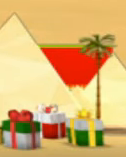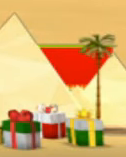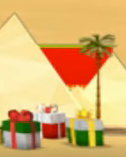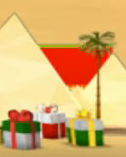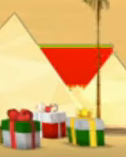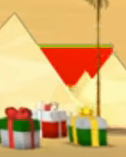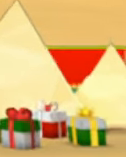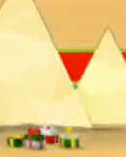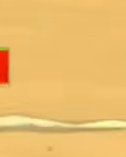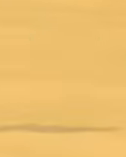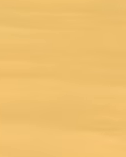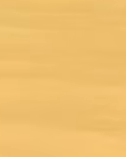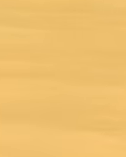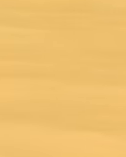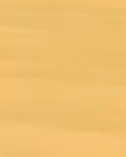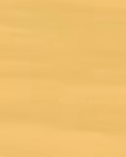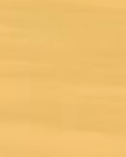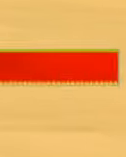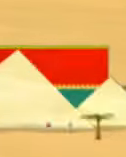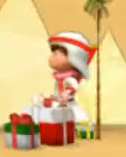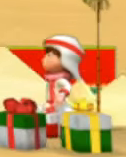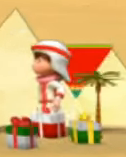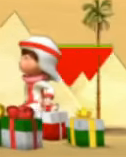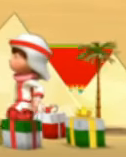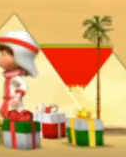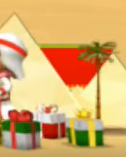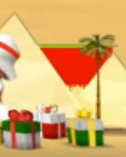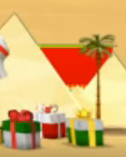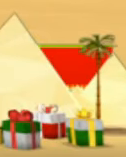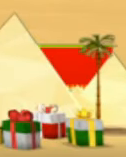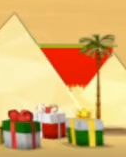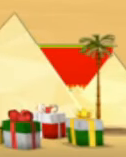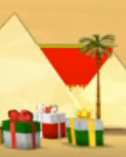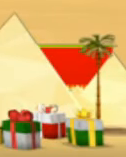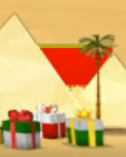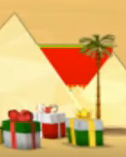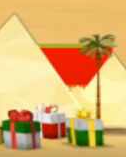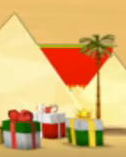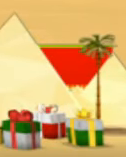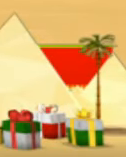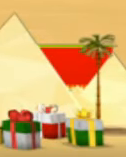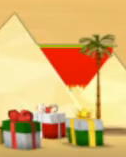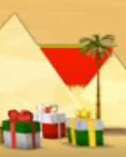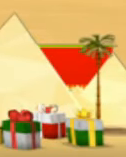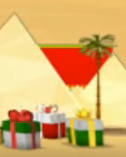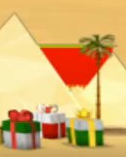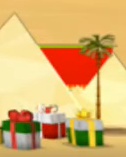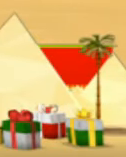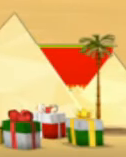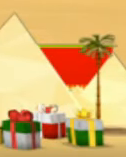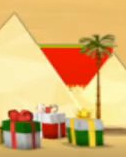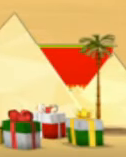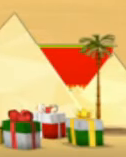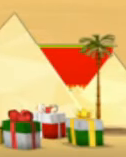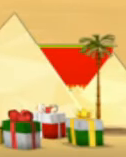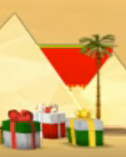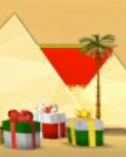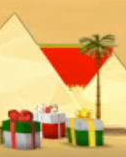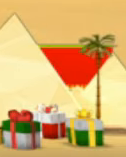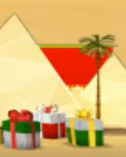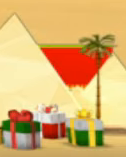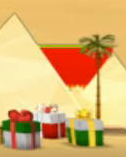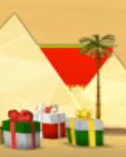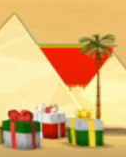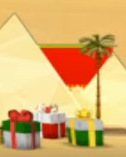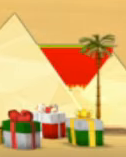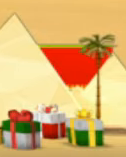Van a llevarlo a conocer los héroes San Pablo, en Tecámac, Estado de México. Y cuando platique con los expertos, digas, mi aguinaldo es